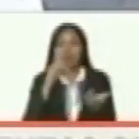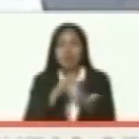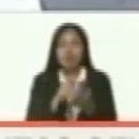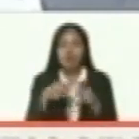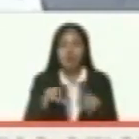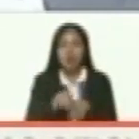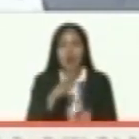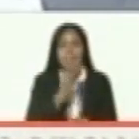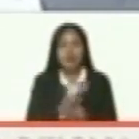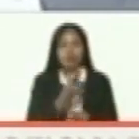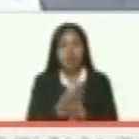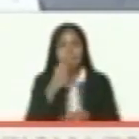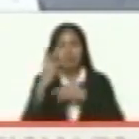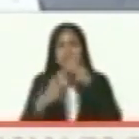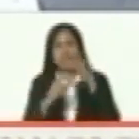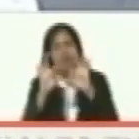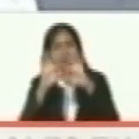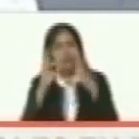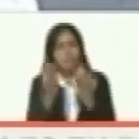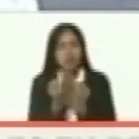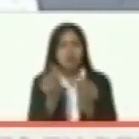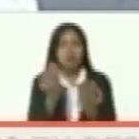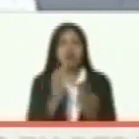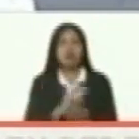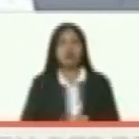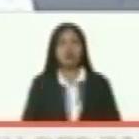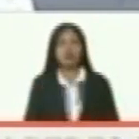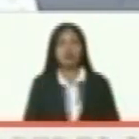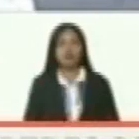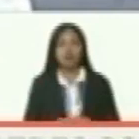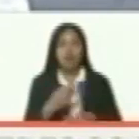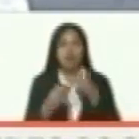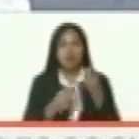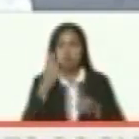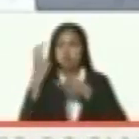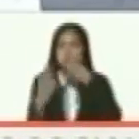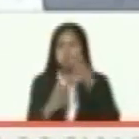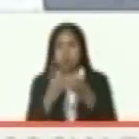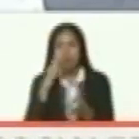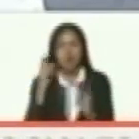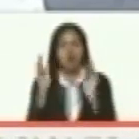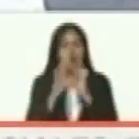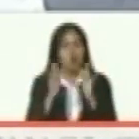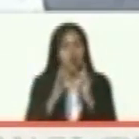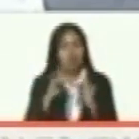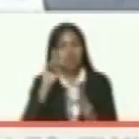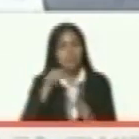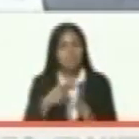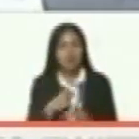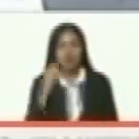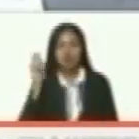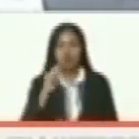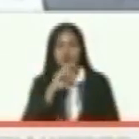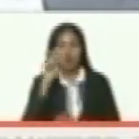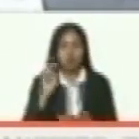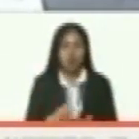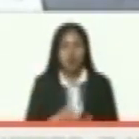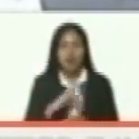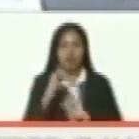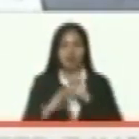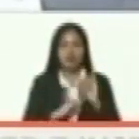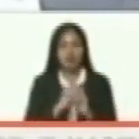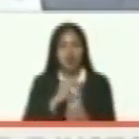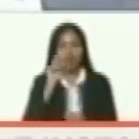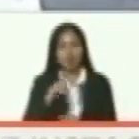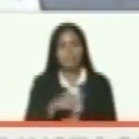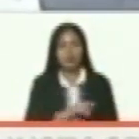Maturín para visitar a la familia, para hacer turismo nacional. El turismo nacional, el turismo